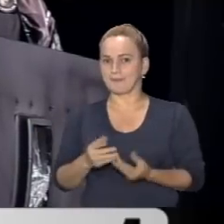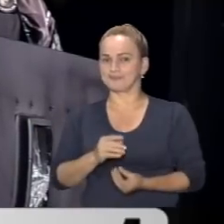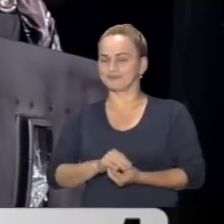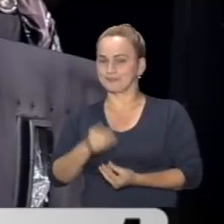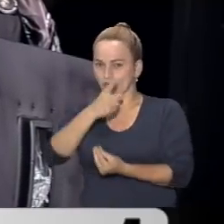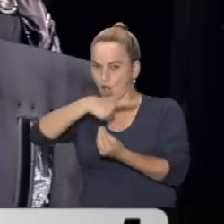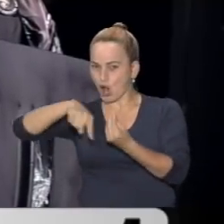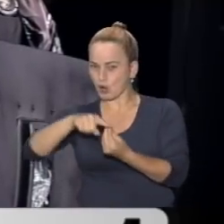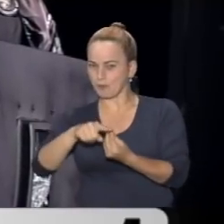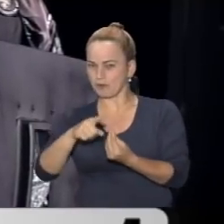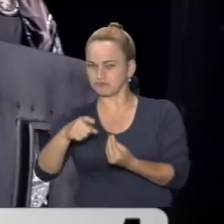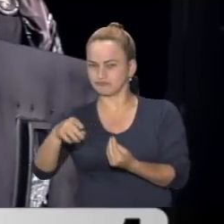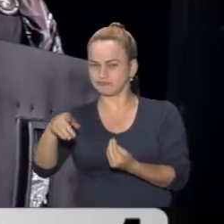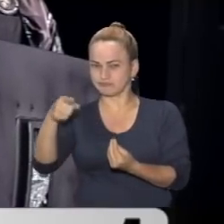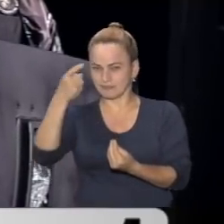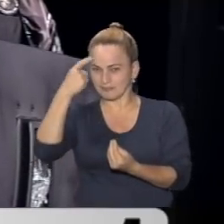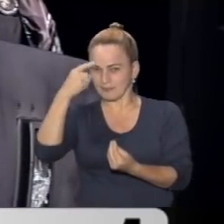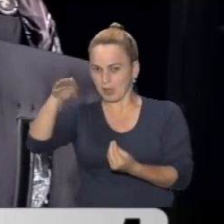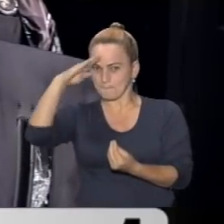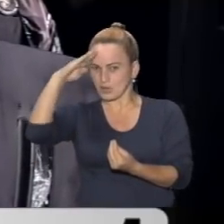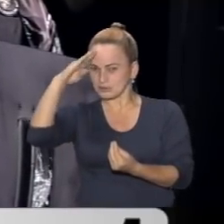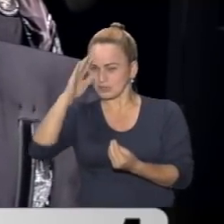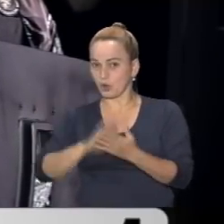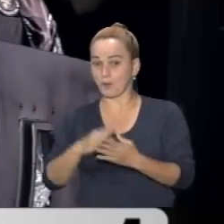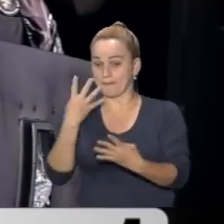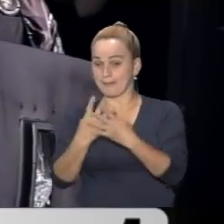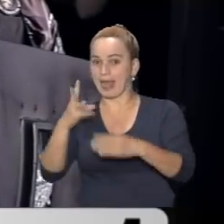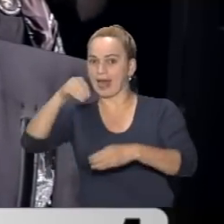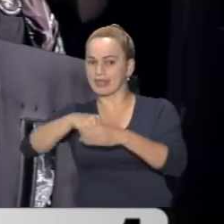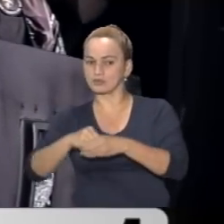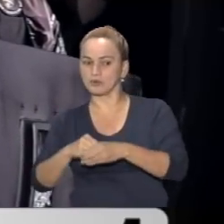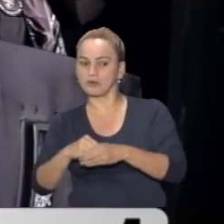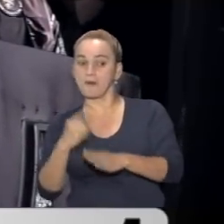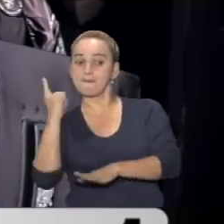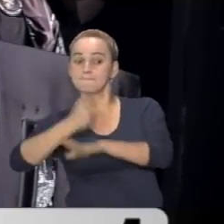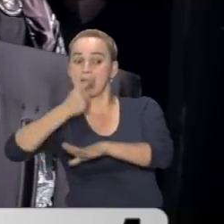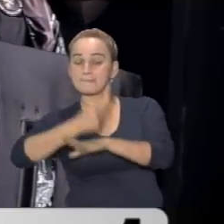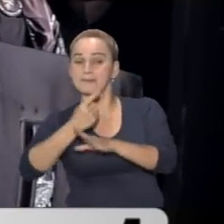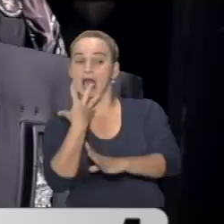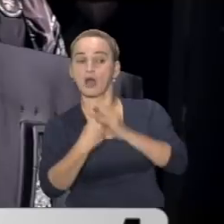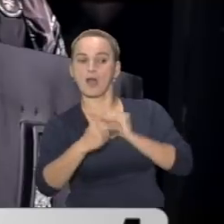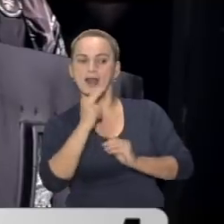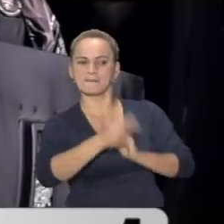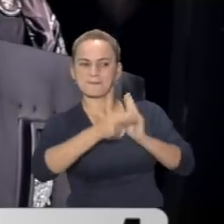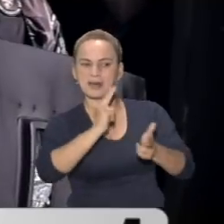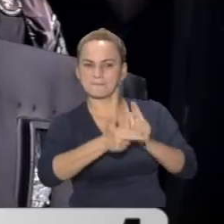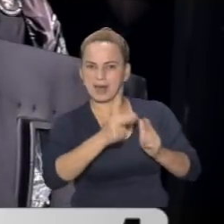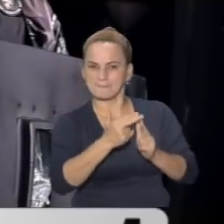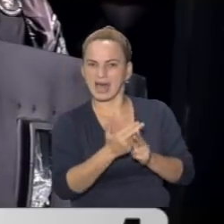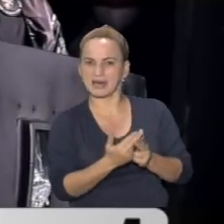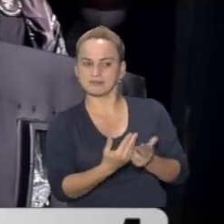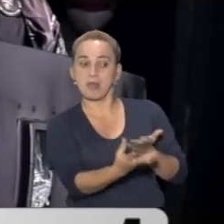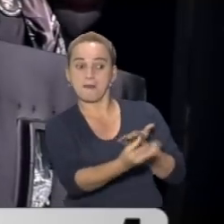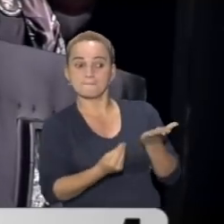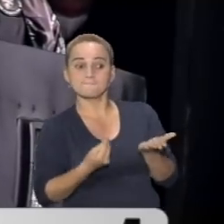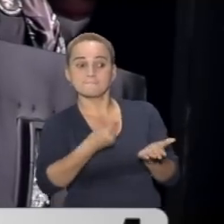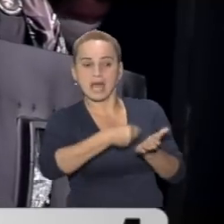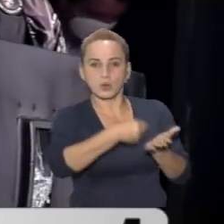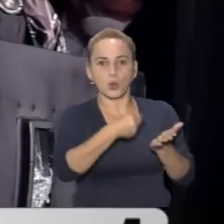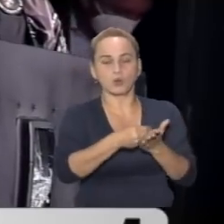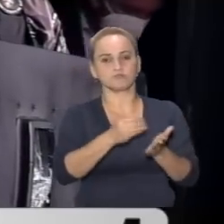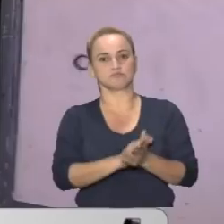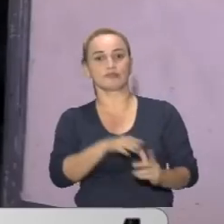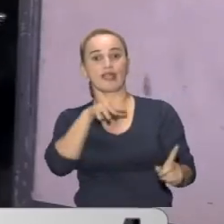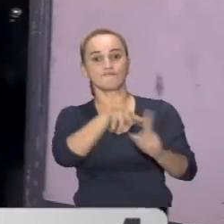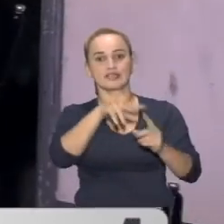inteligencia se ha detectado que de aquí mandan a asesinar personas, extorsionan y todo tipo de delitos de gran impacto para